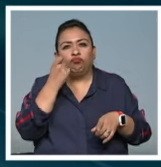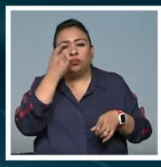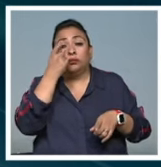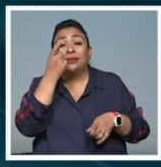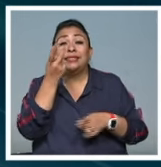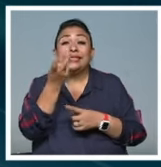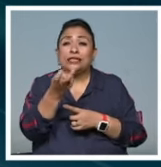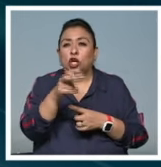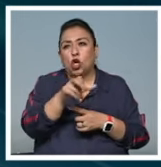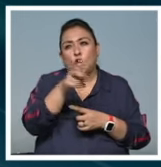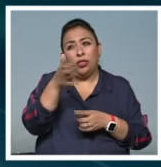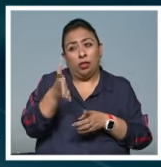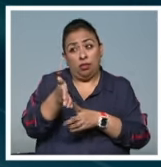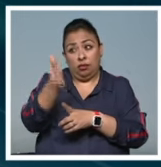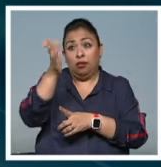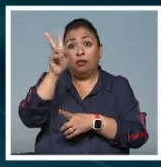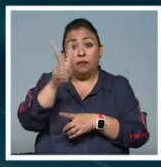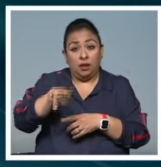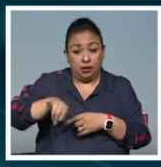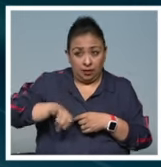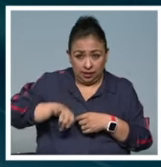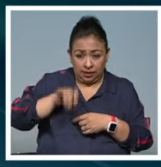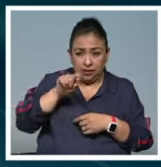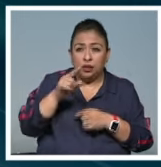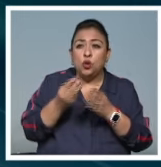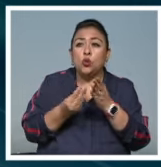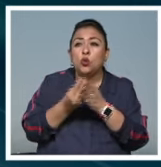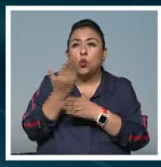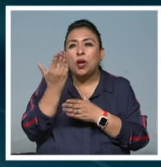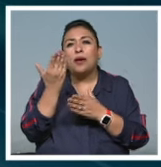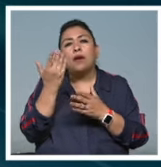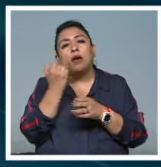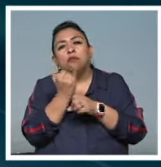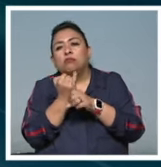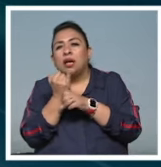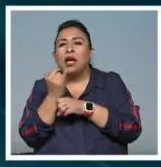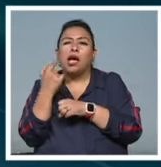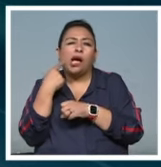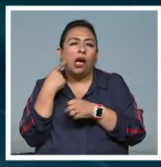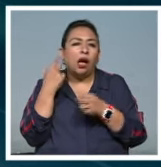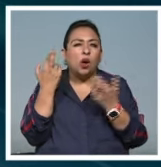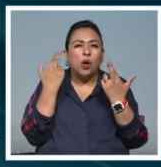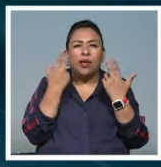es otro camino bien interesante, ¿no? Esta nueva exploración tímbrica,